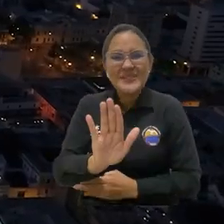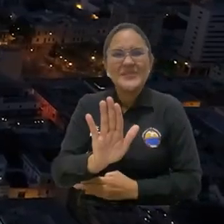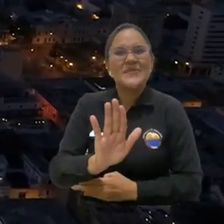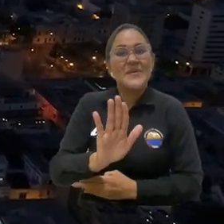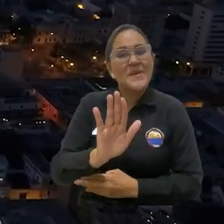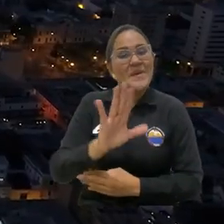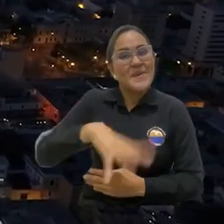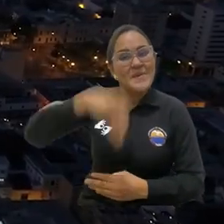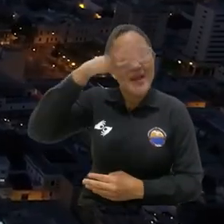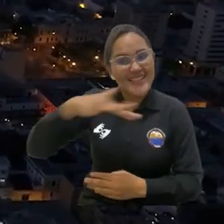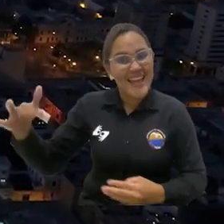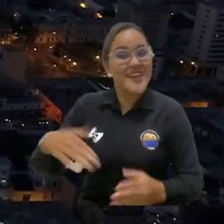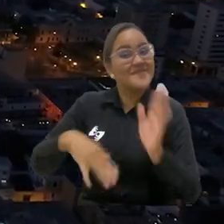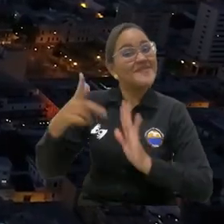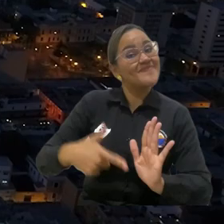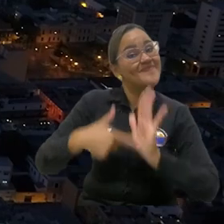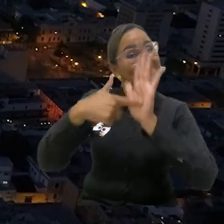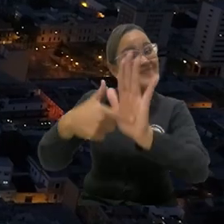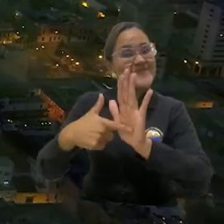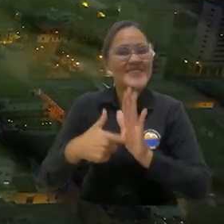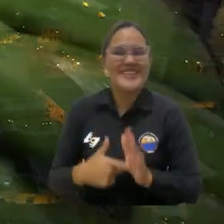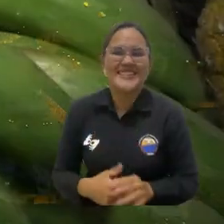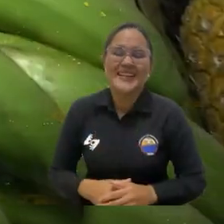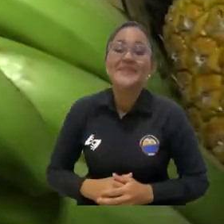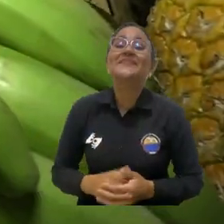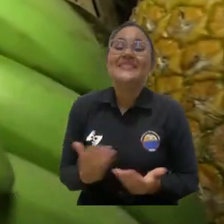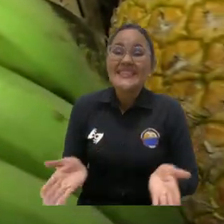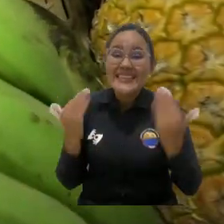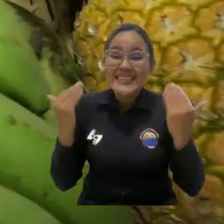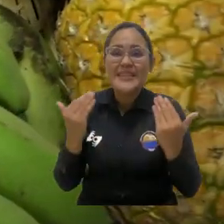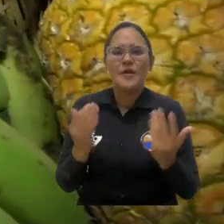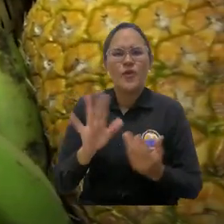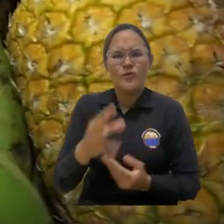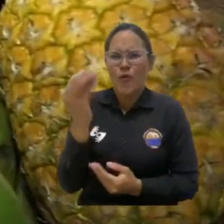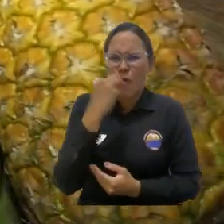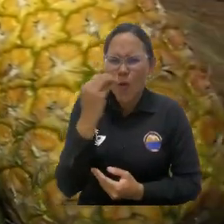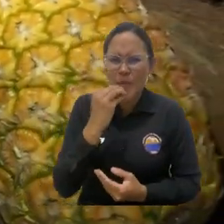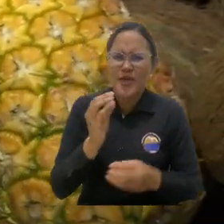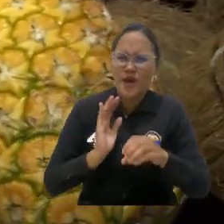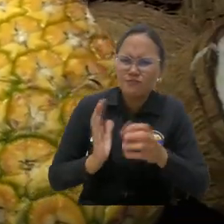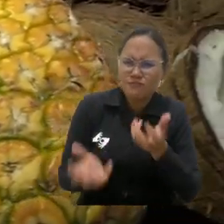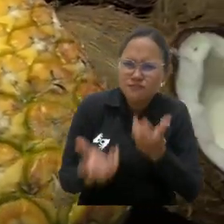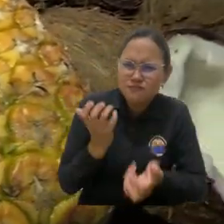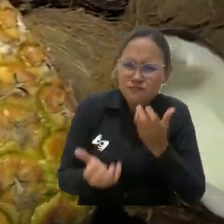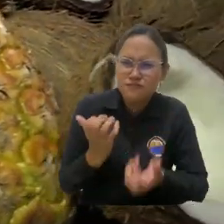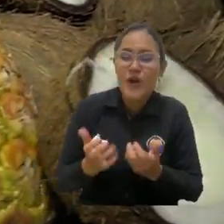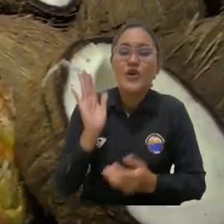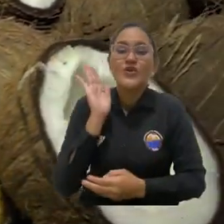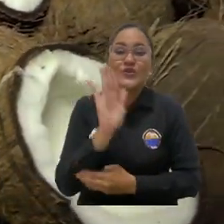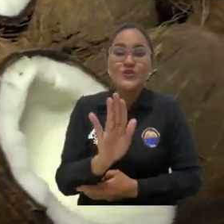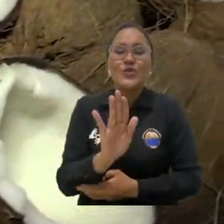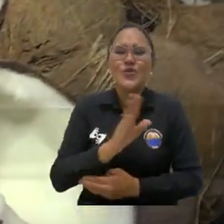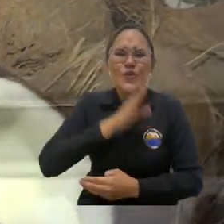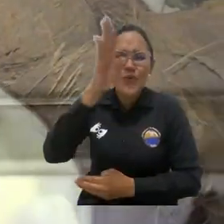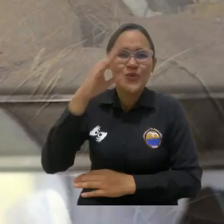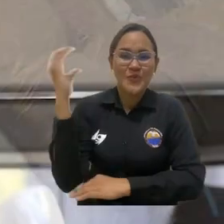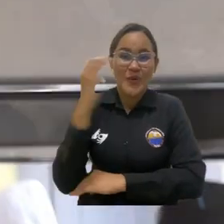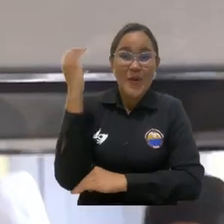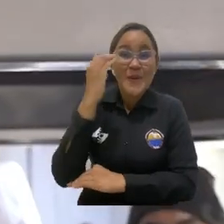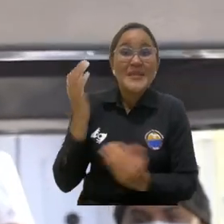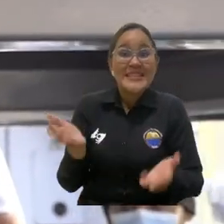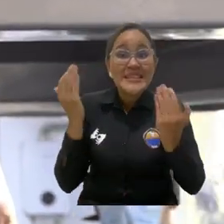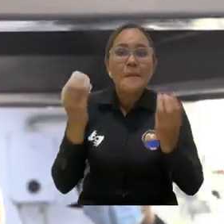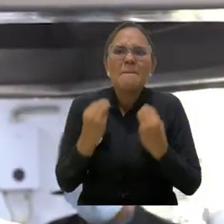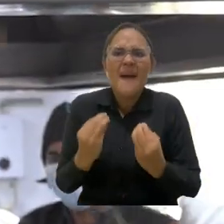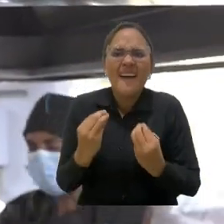venderle al mundo una ciudad como destino gastronómico. Promover la diversidad y la riqueza de la cocina tradicional colombiana, ofreciendo a